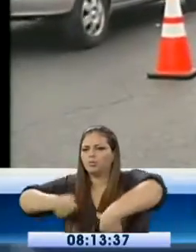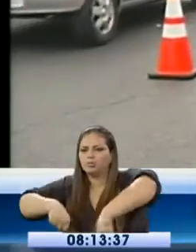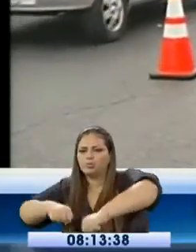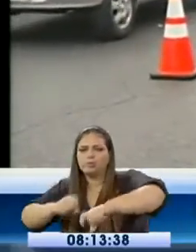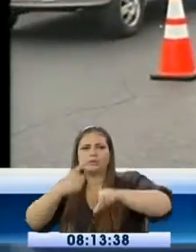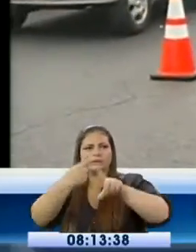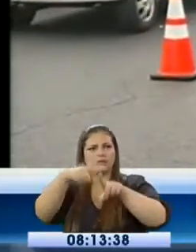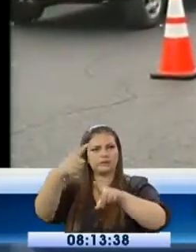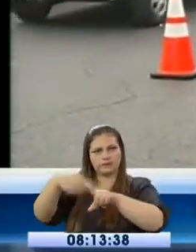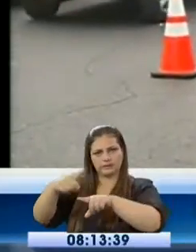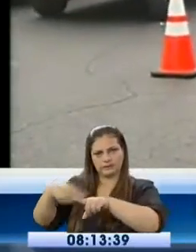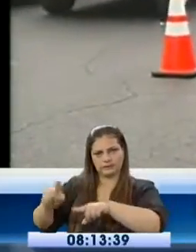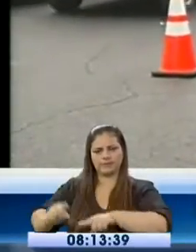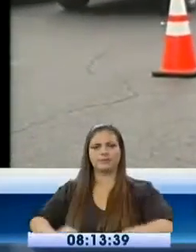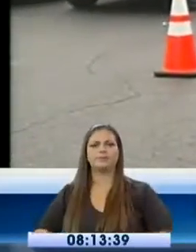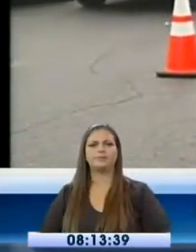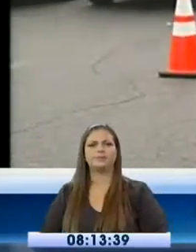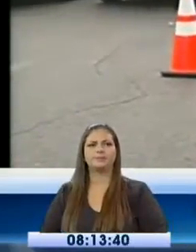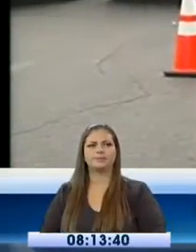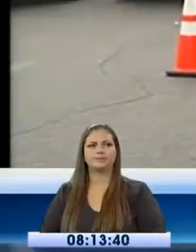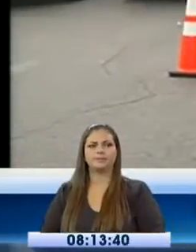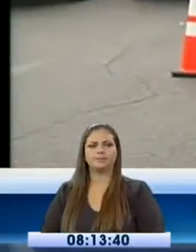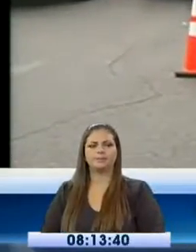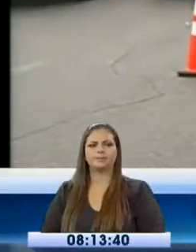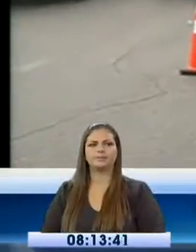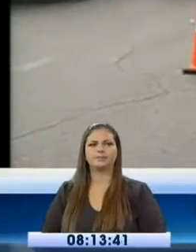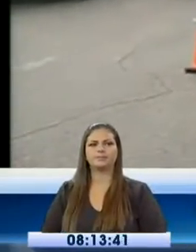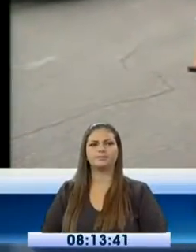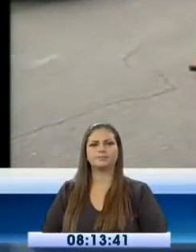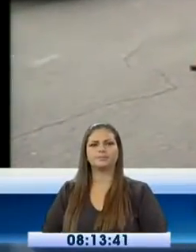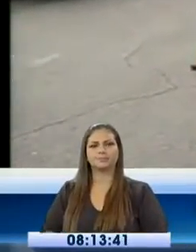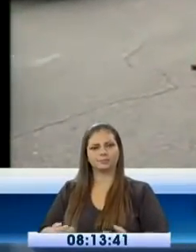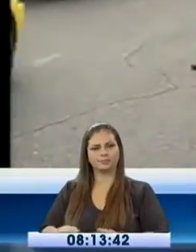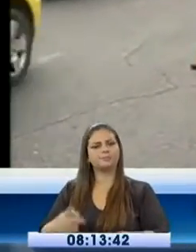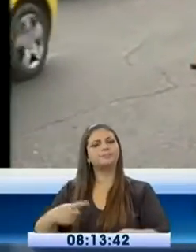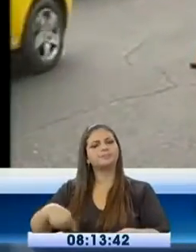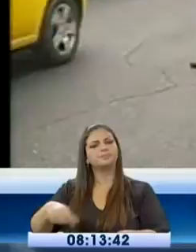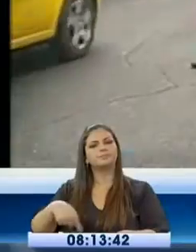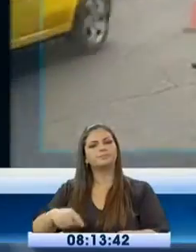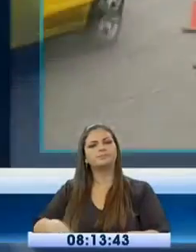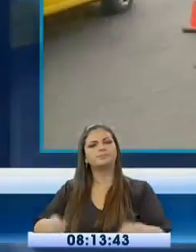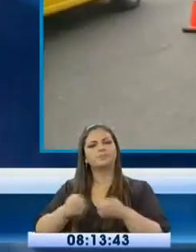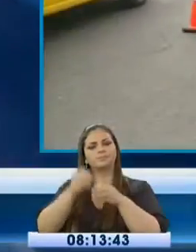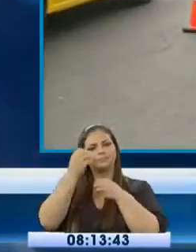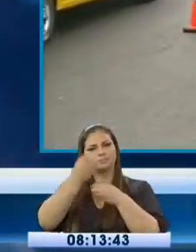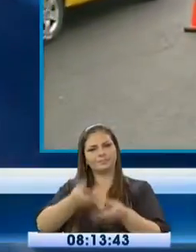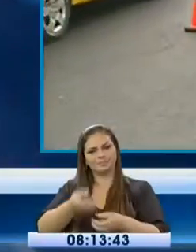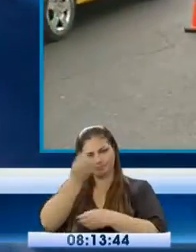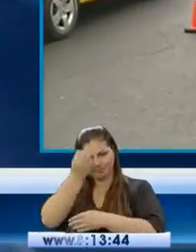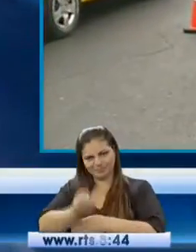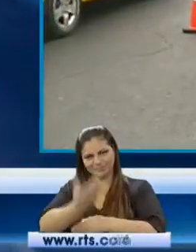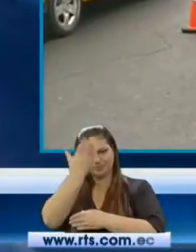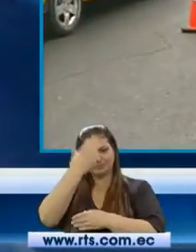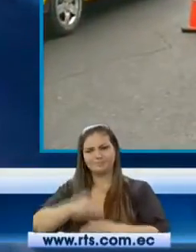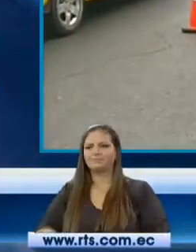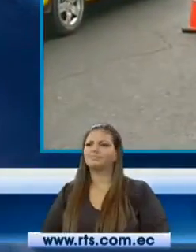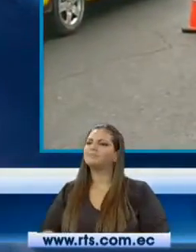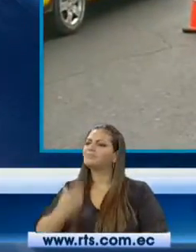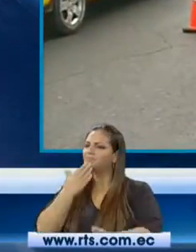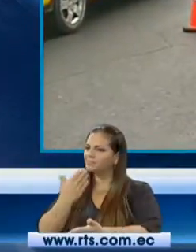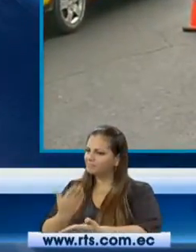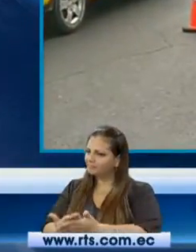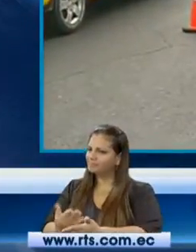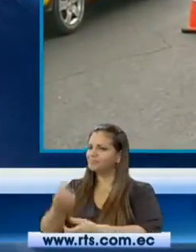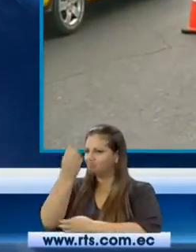de incidentes. Es el reporte que tenemos de momento. Retornamos con estos estudios. Buenos días. Enrique, gracias. Buenos